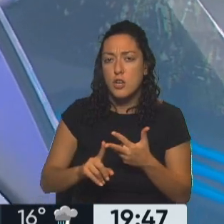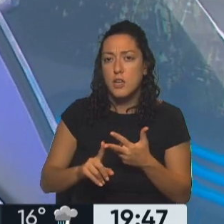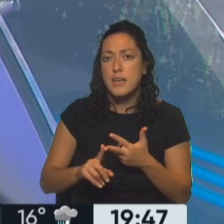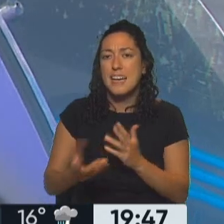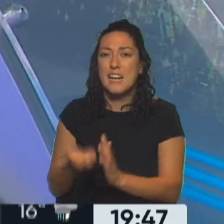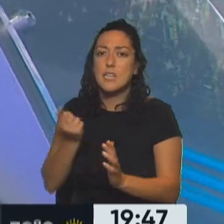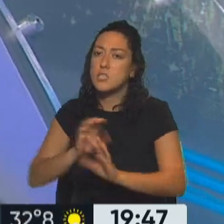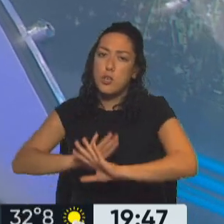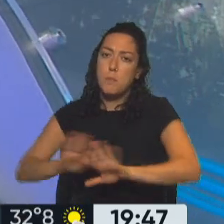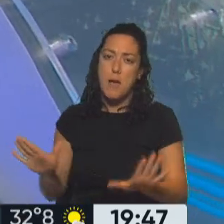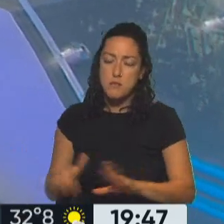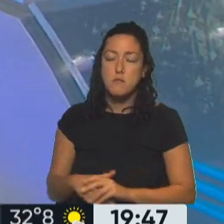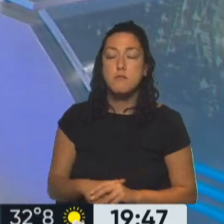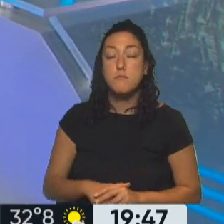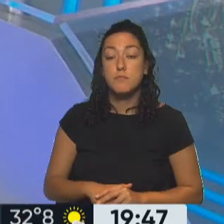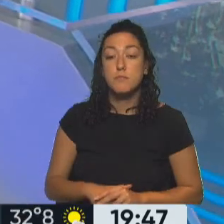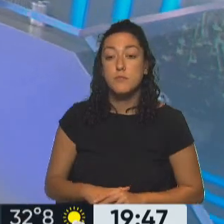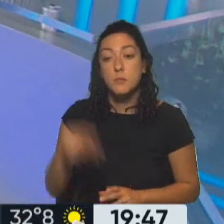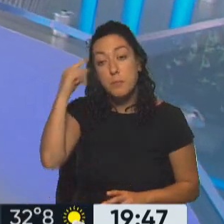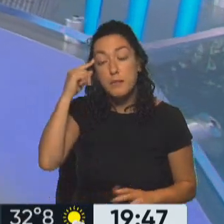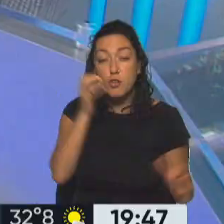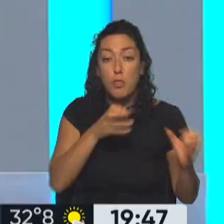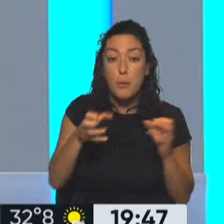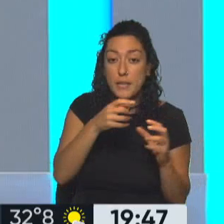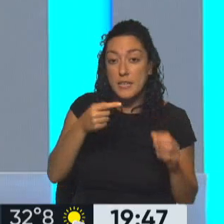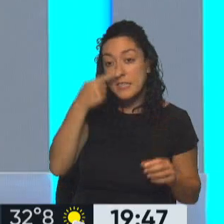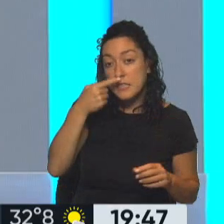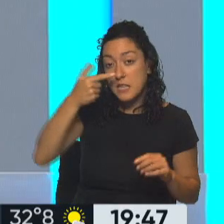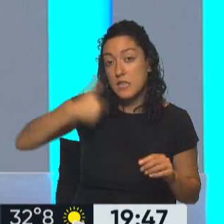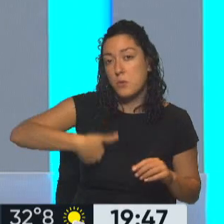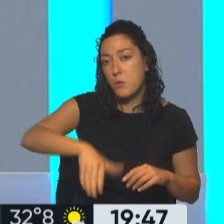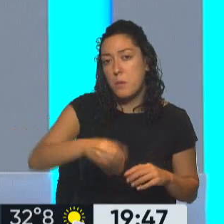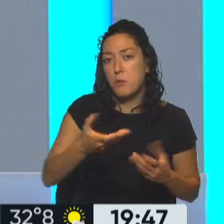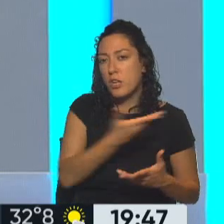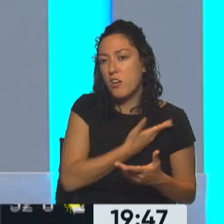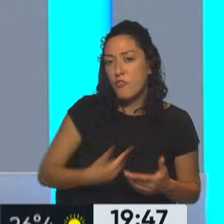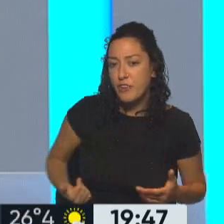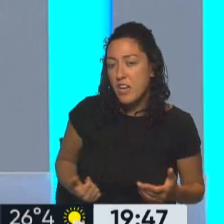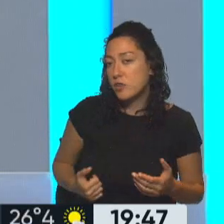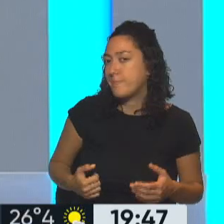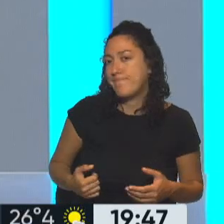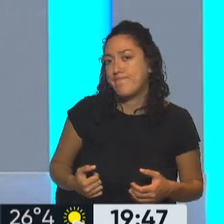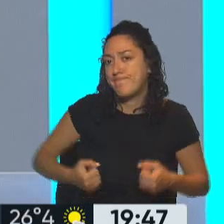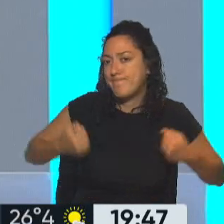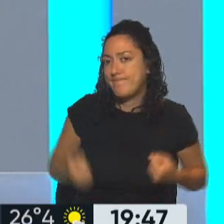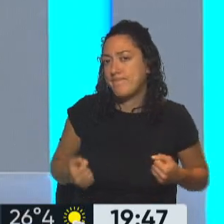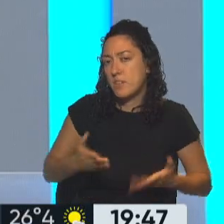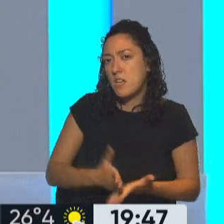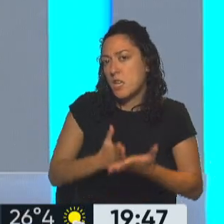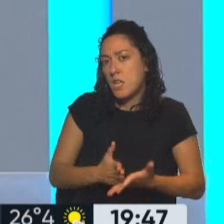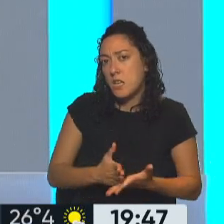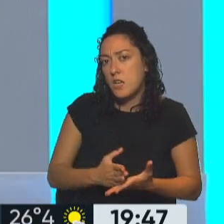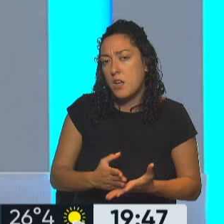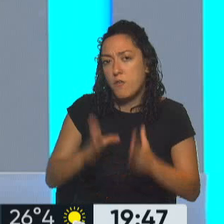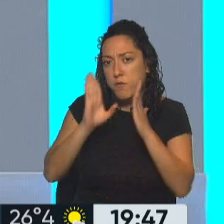yo creo que se va a venir un debate muy interesante porque me parece que el gobierno va a tener que plantarse explicando Por qué